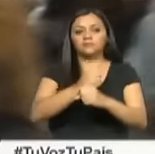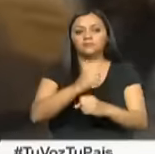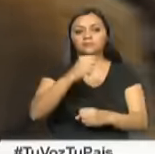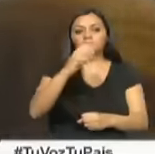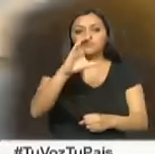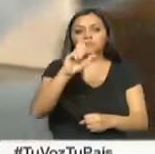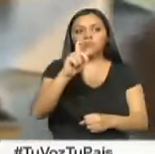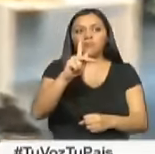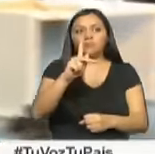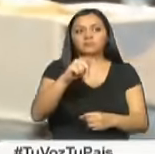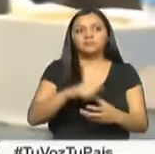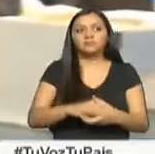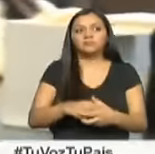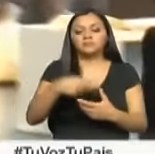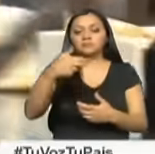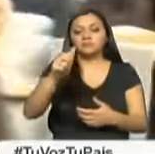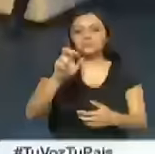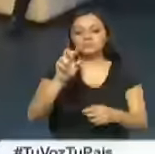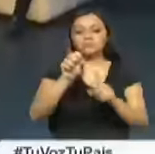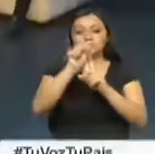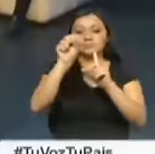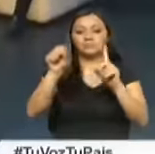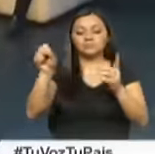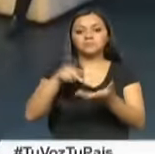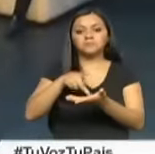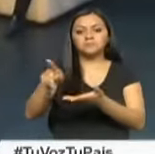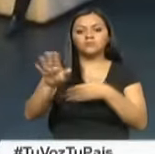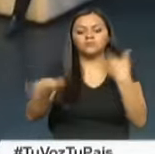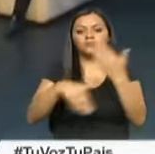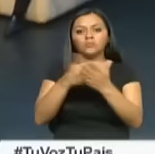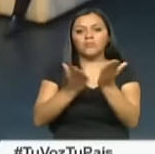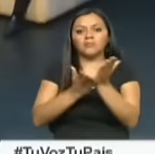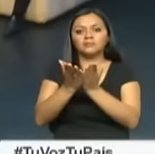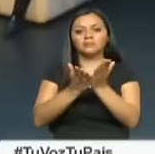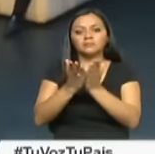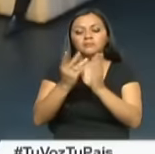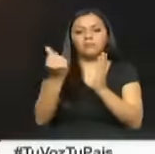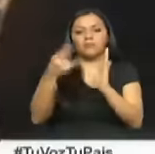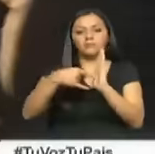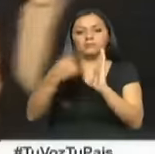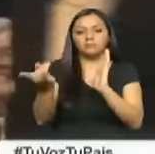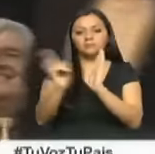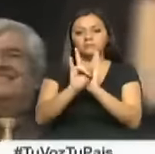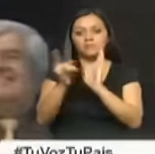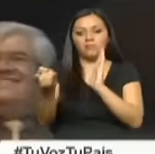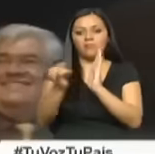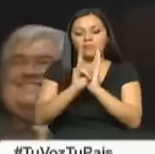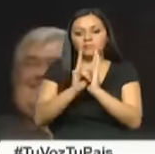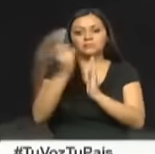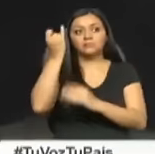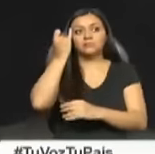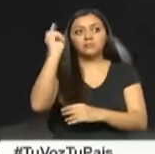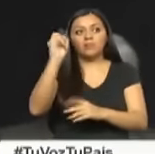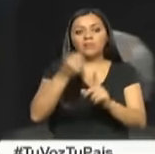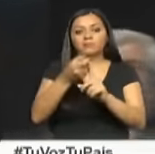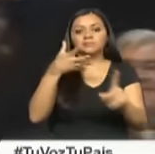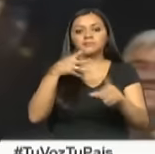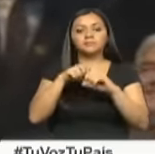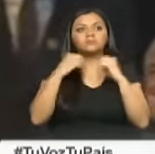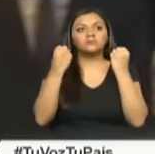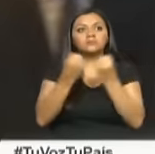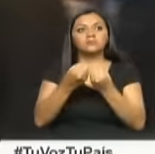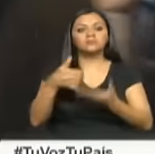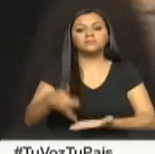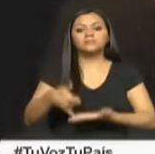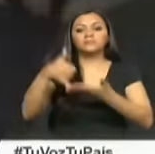Poster, Hardware que facilita el pago de servicios básicos con dinero electrónico, Innovación con Impacto Social. El